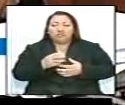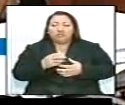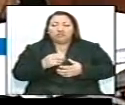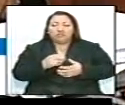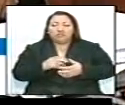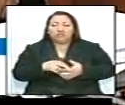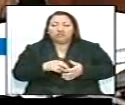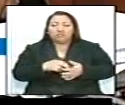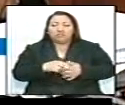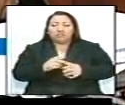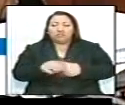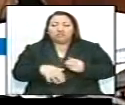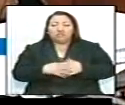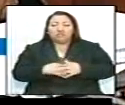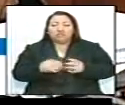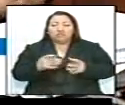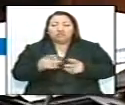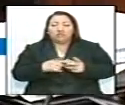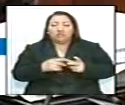Entonces,